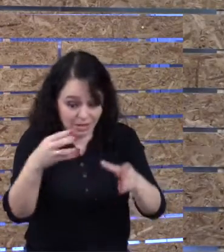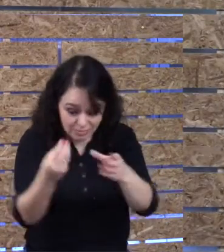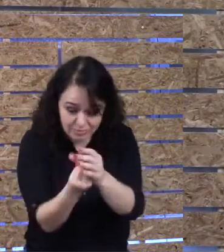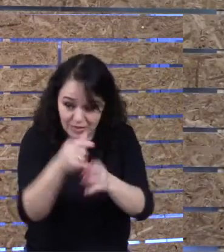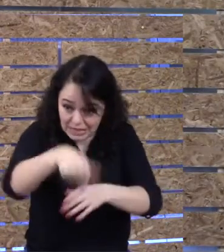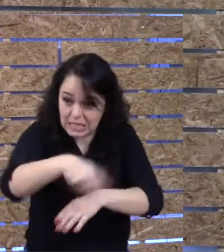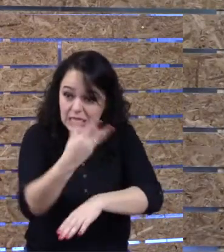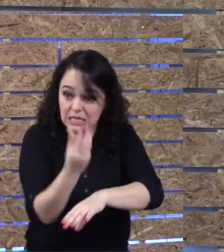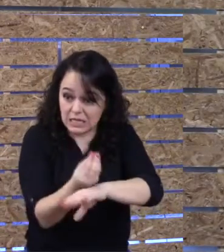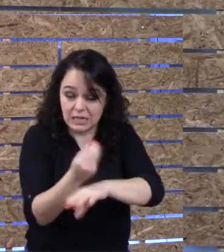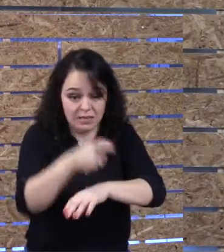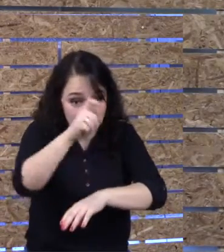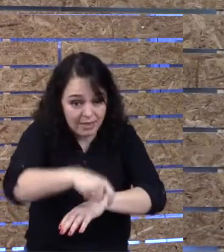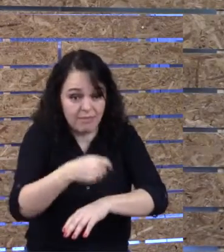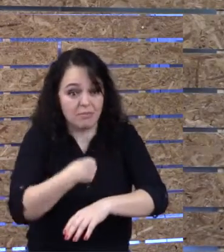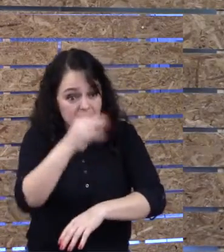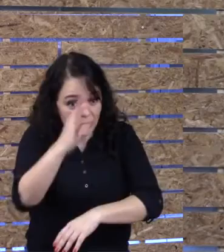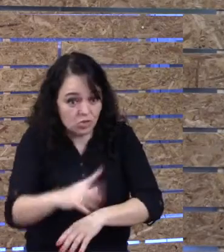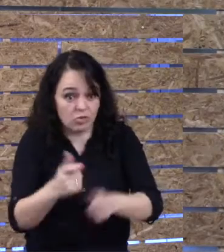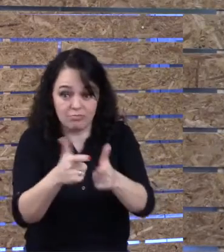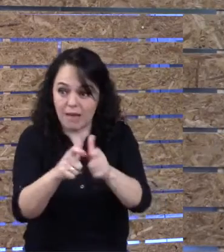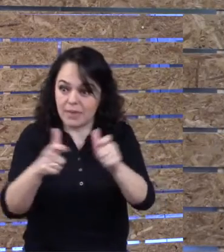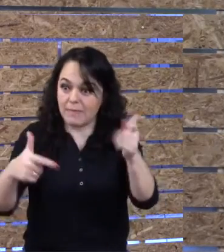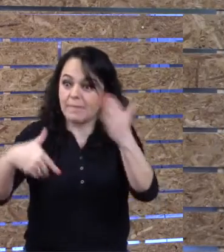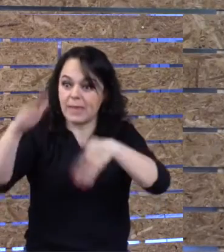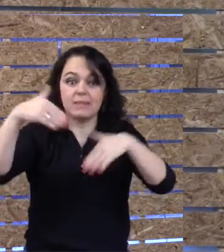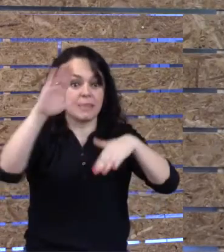pero por favor no piensen